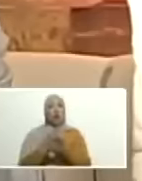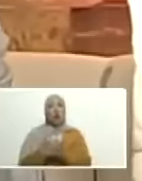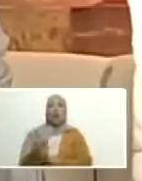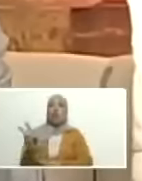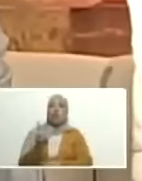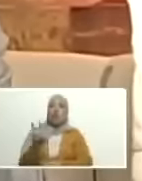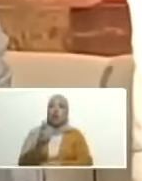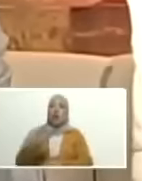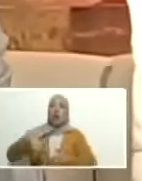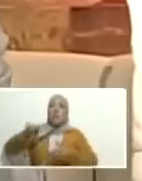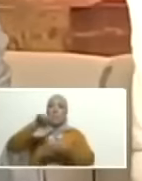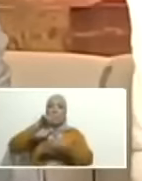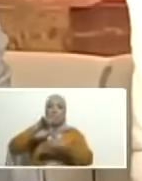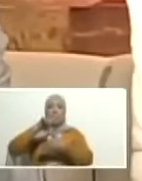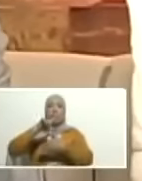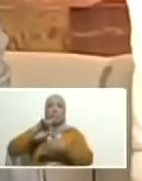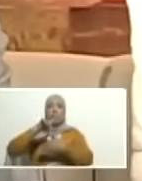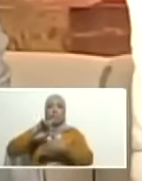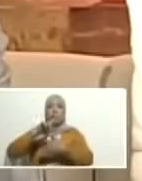y América Latina.